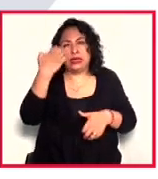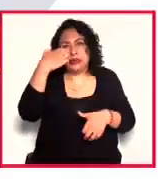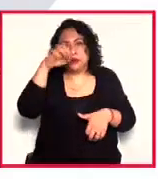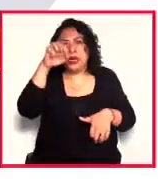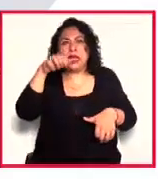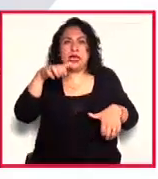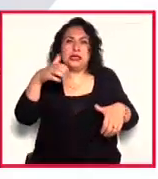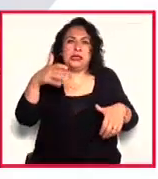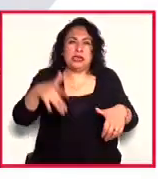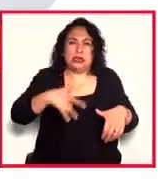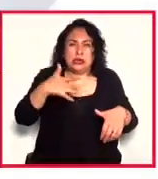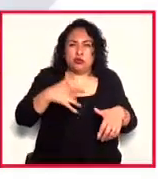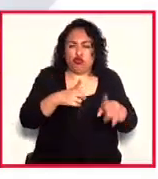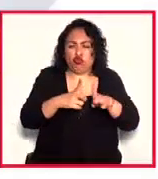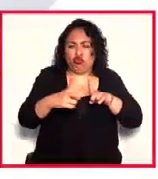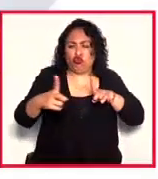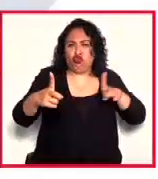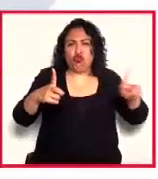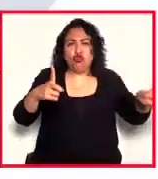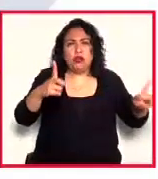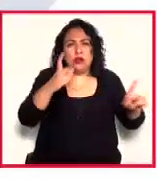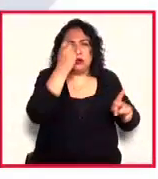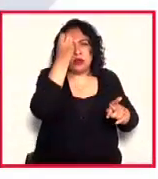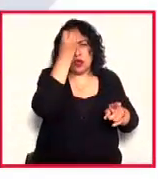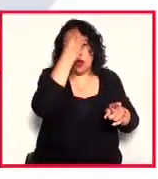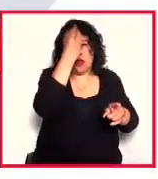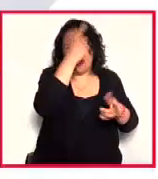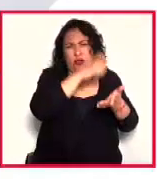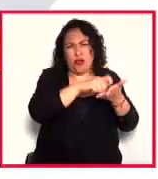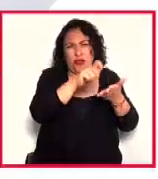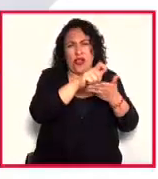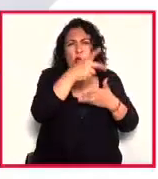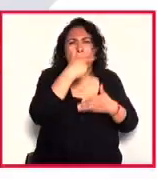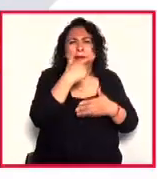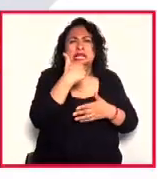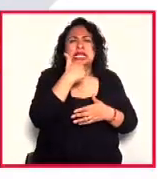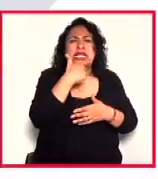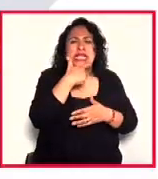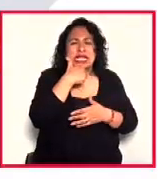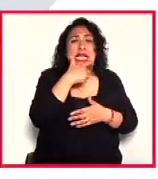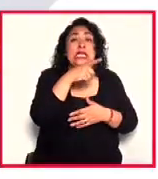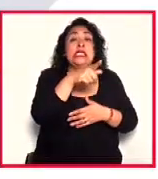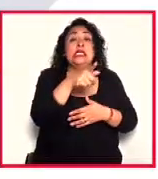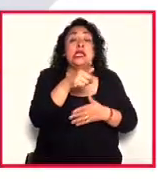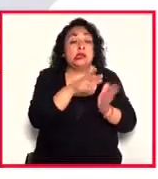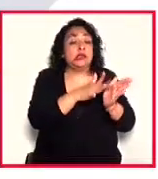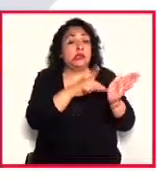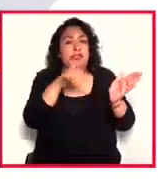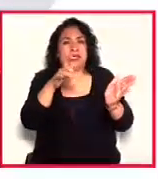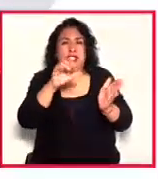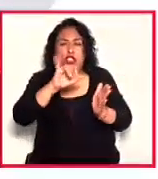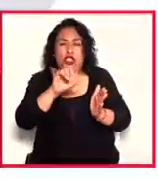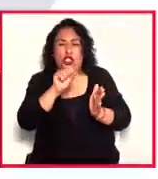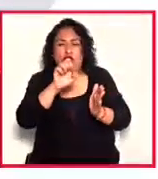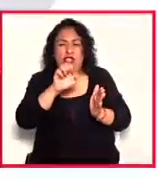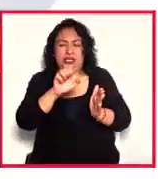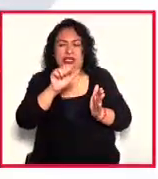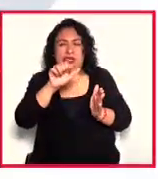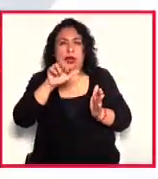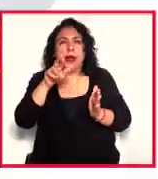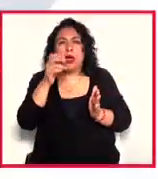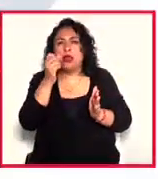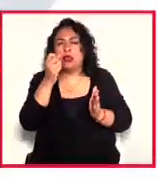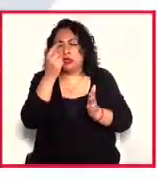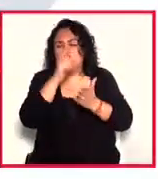social. Obra inglesa del dramaturgo Simon Stephens, inspirada en la distópica novela de José Saramago, Ensayo sobre la ceguera,